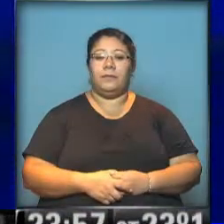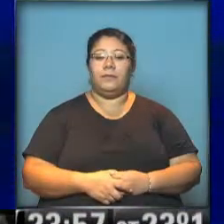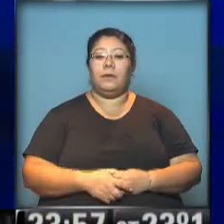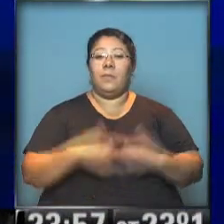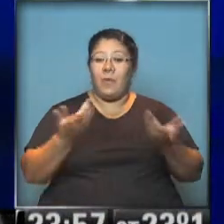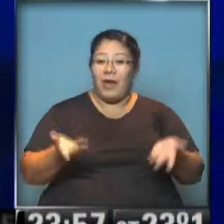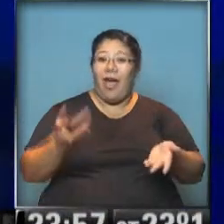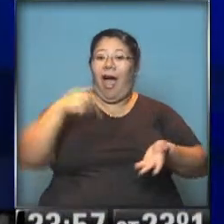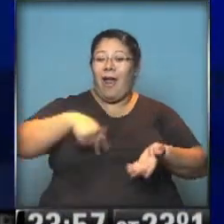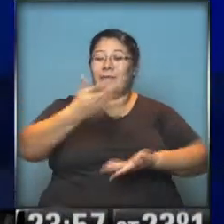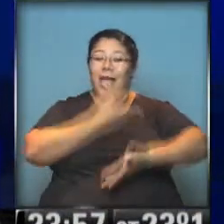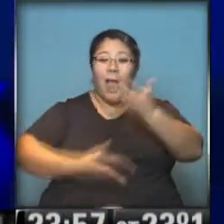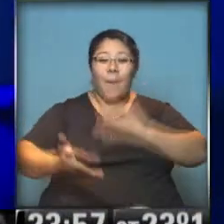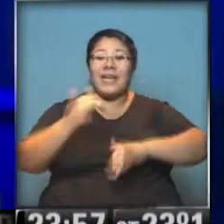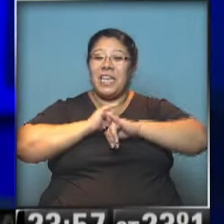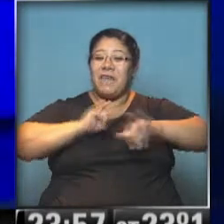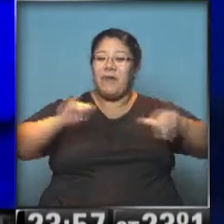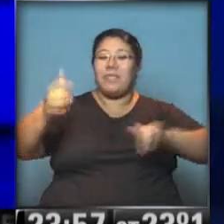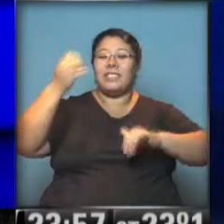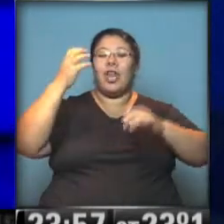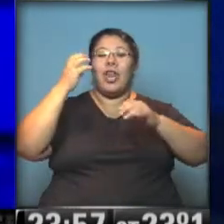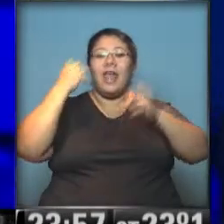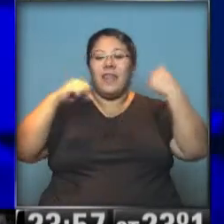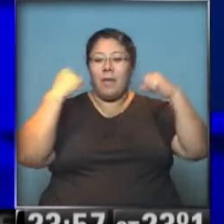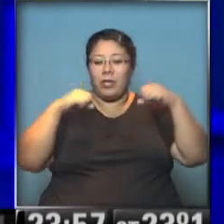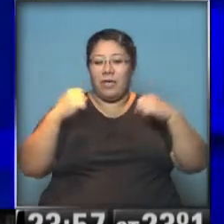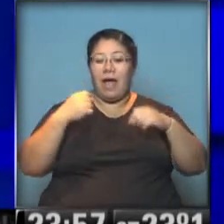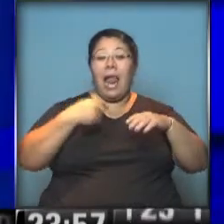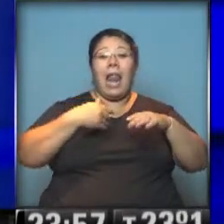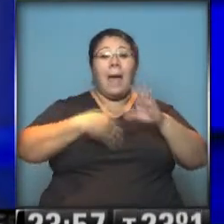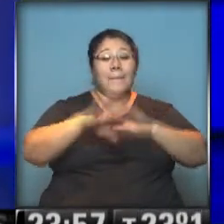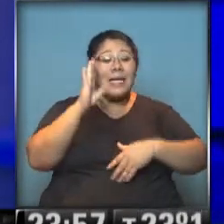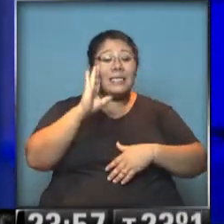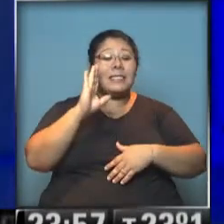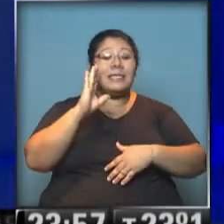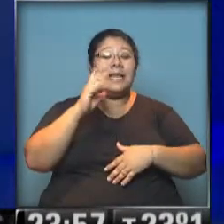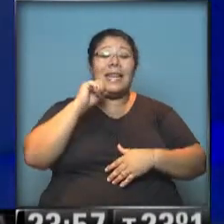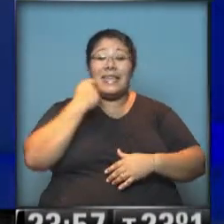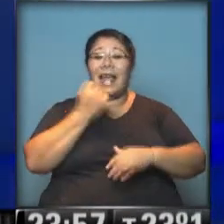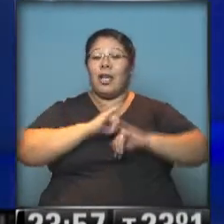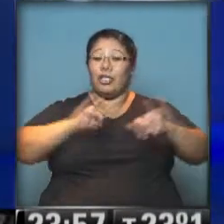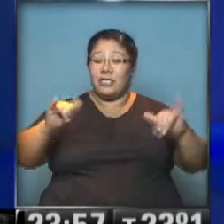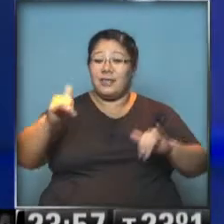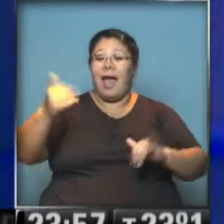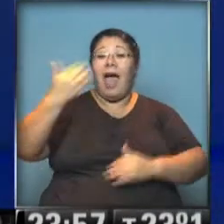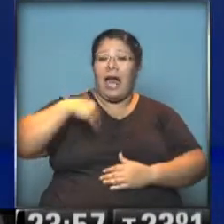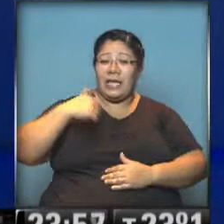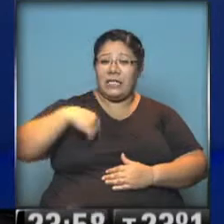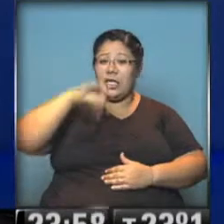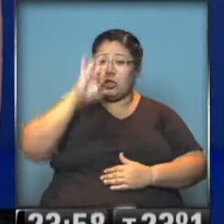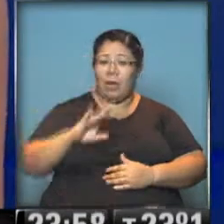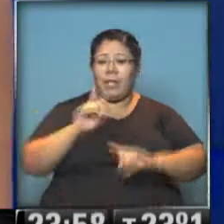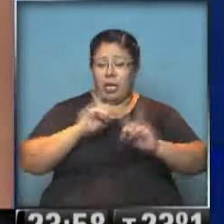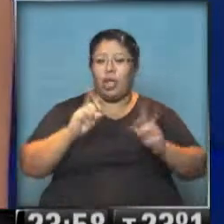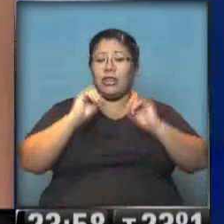Y vamos a compartir ahora la información deportiva y, sin lugar a dudas, la gran noticia, no solamente para los argentinos, sino también para el fútbol